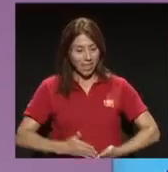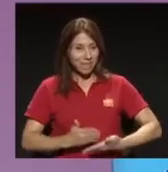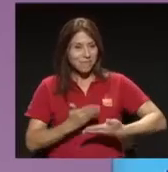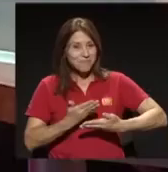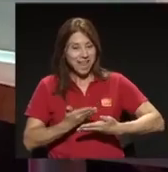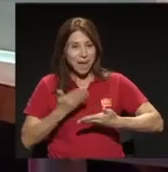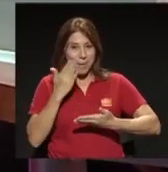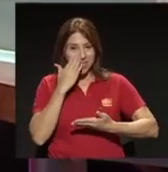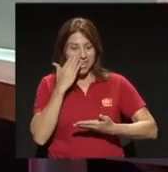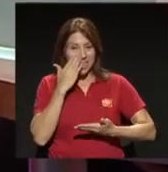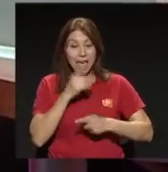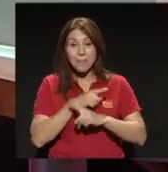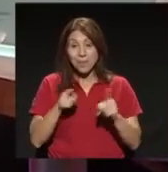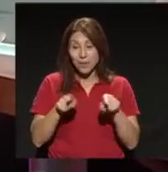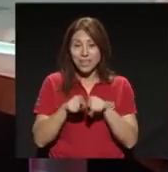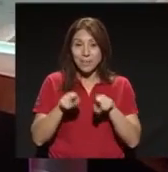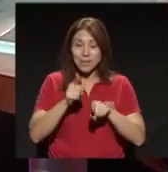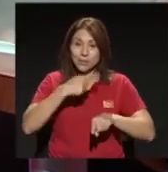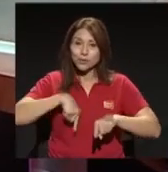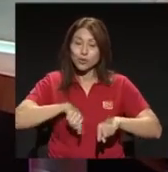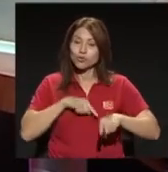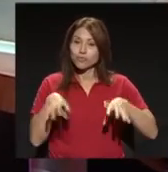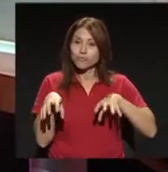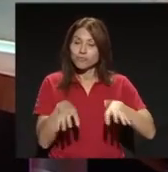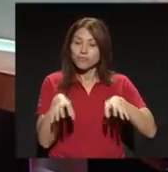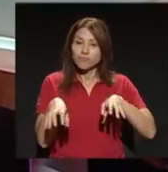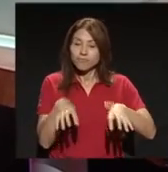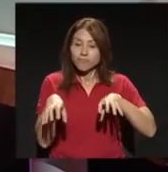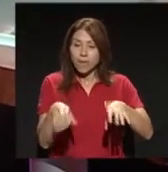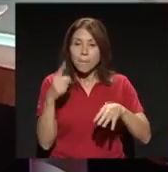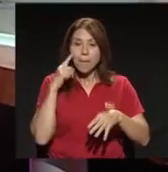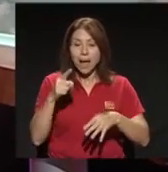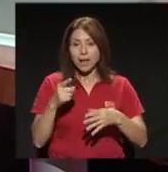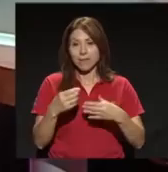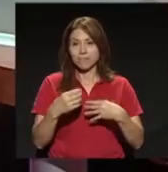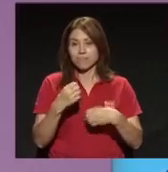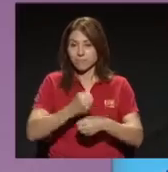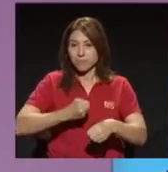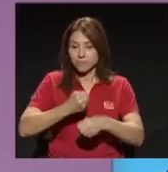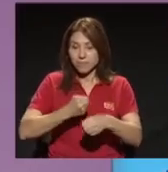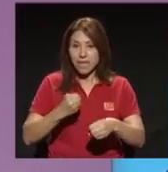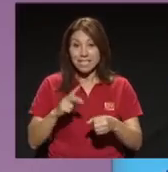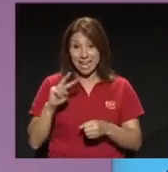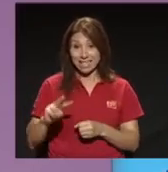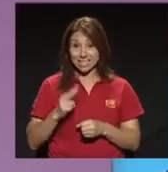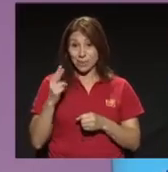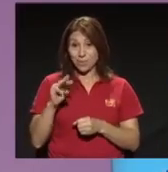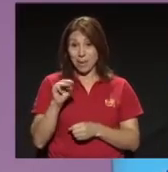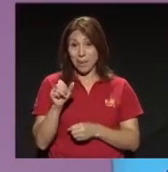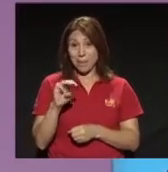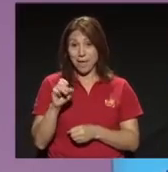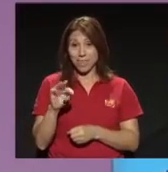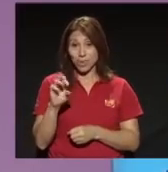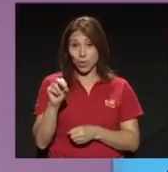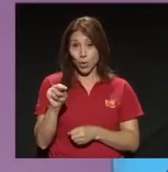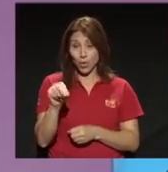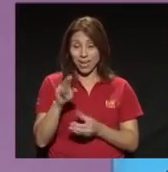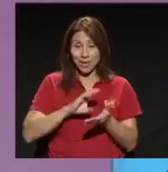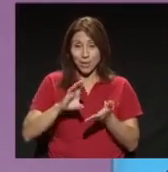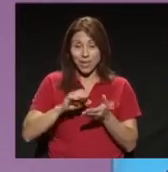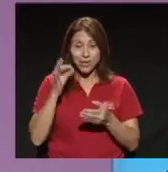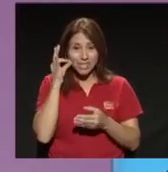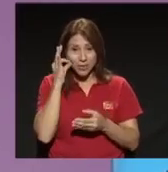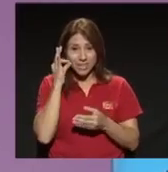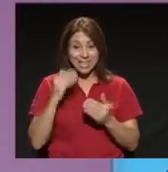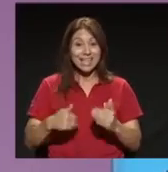que nos activamos también para actuar ante estos casos y a mí ya la segunda mamá donde al colegio señorita y esta tercera las organizamos desde